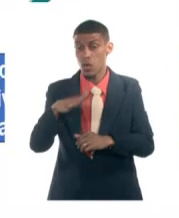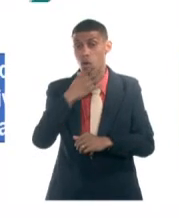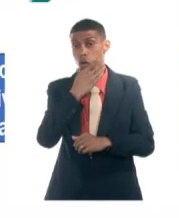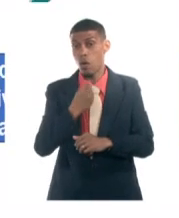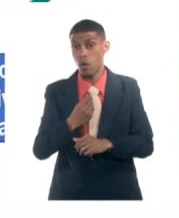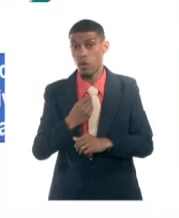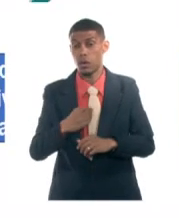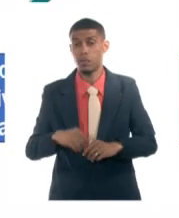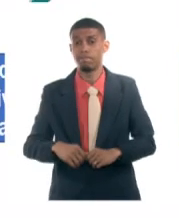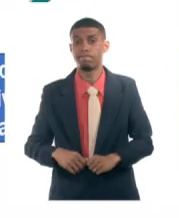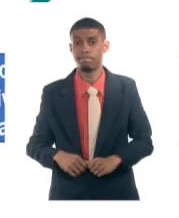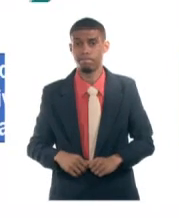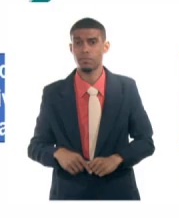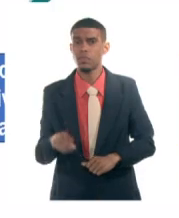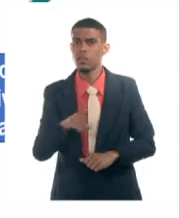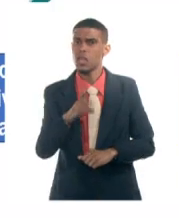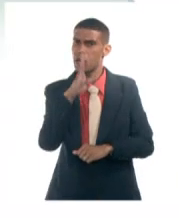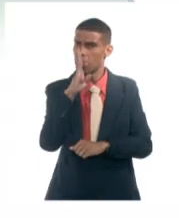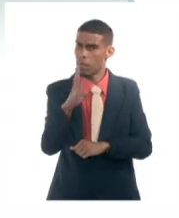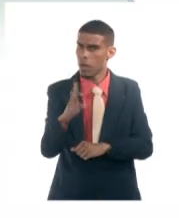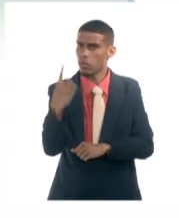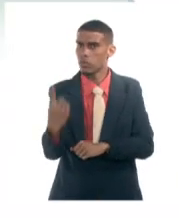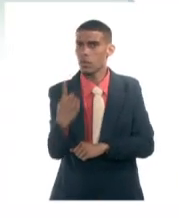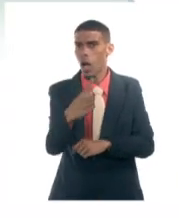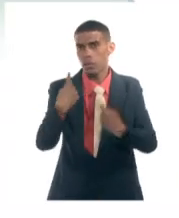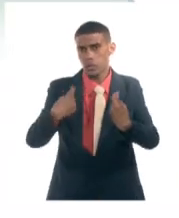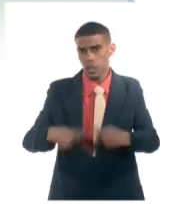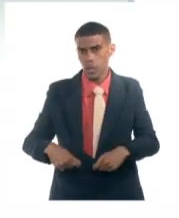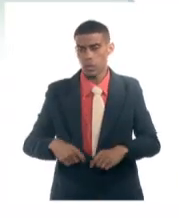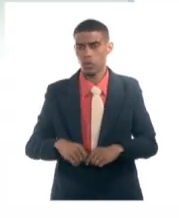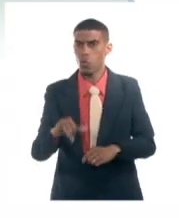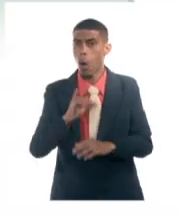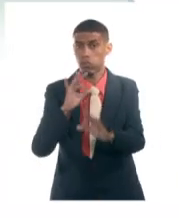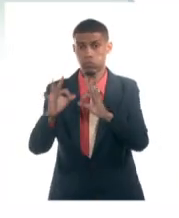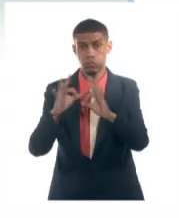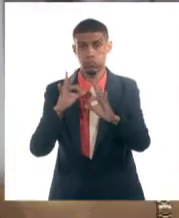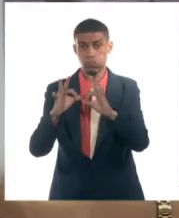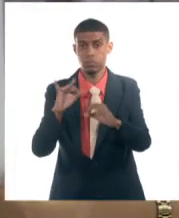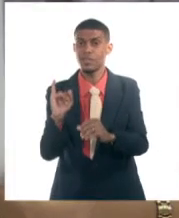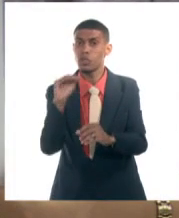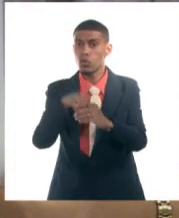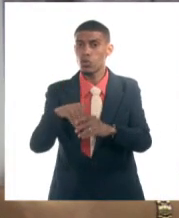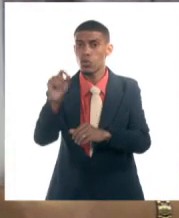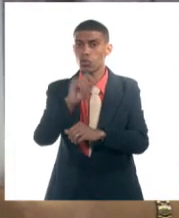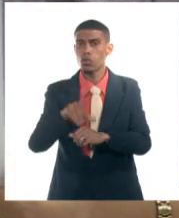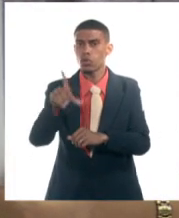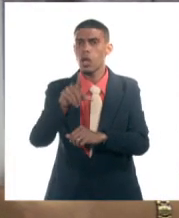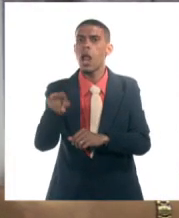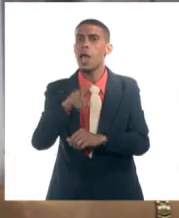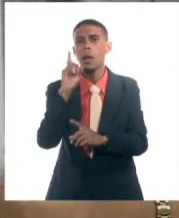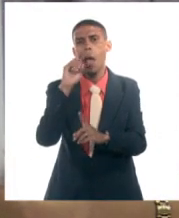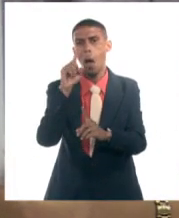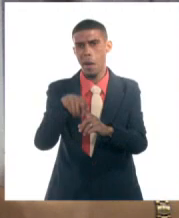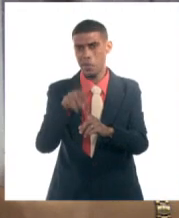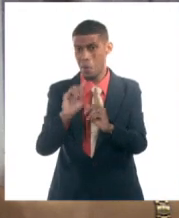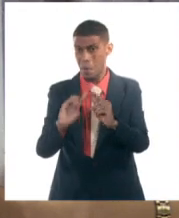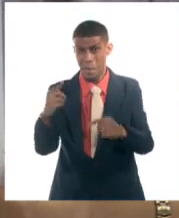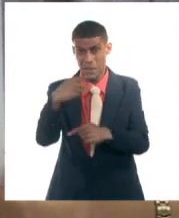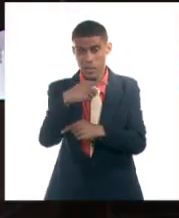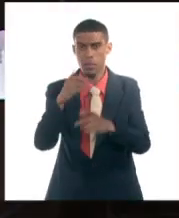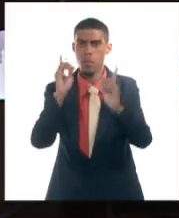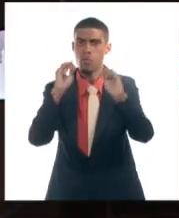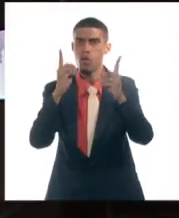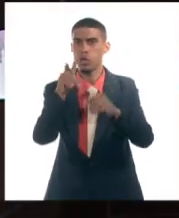adolescentes y jóvenes, el respeto pleno a sus derechos, su protección e inclusión social es el objetivo principal de la